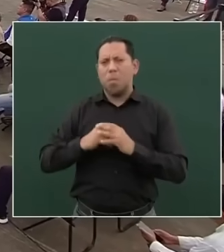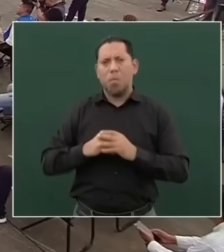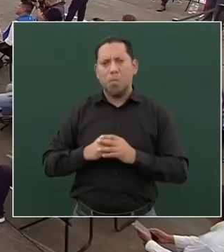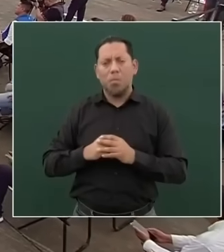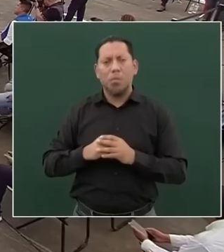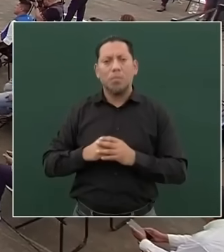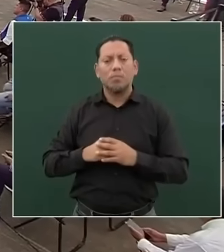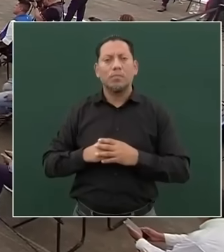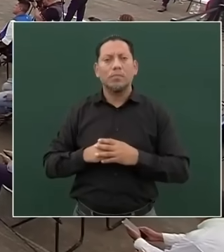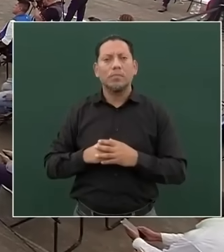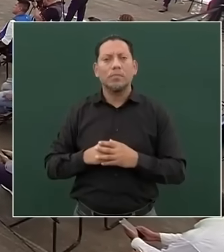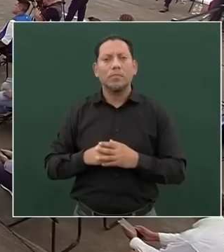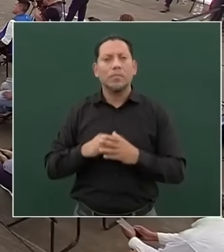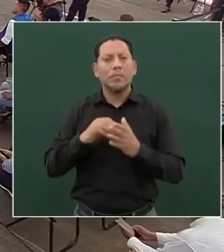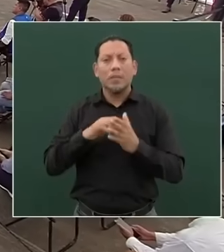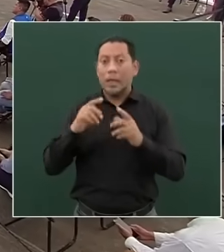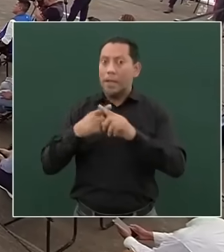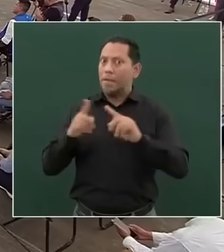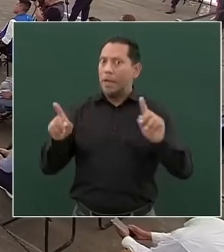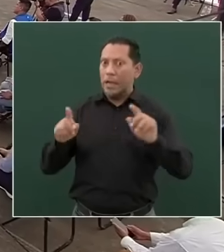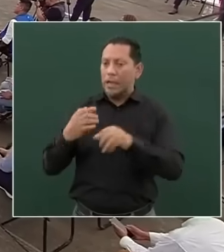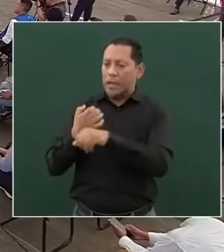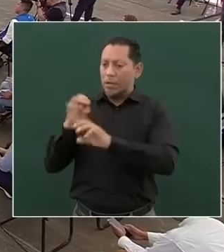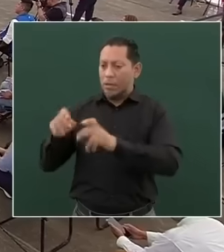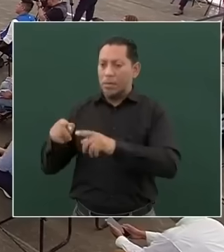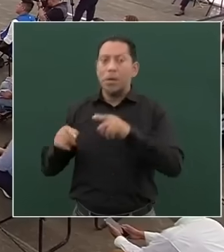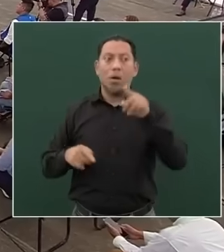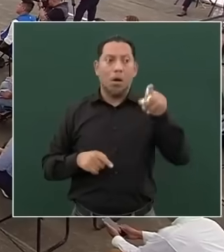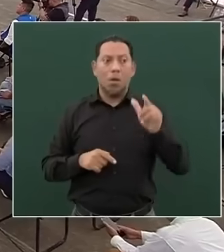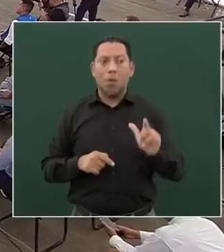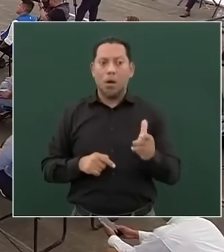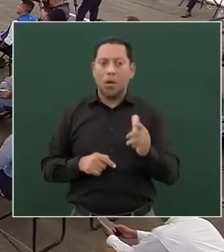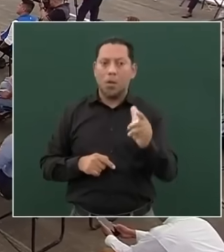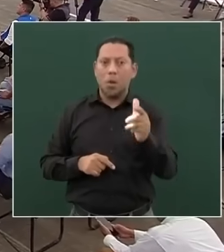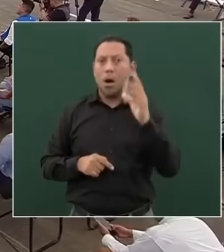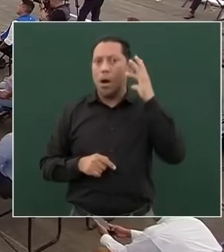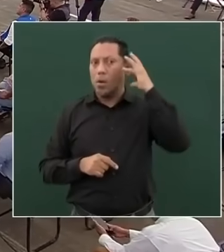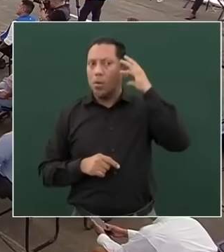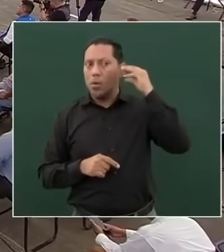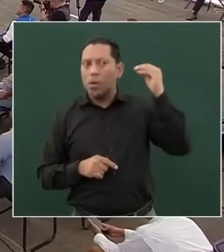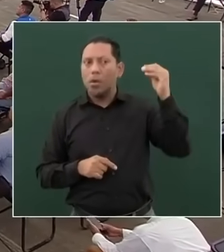como Guanajuato Colima Baja